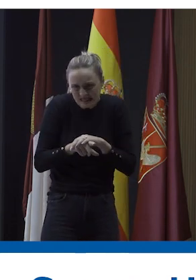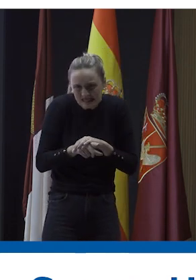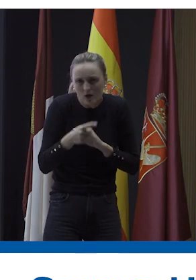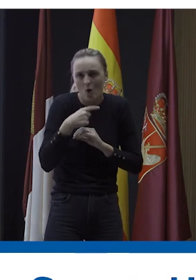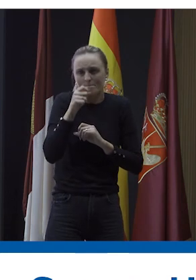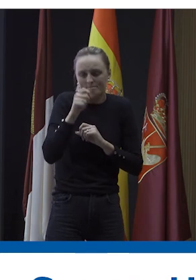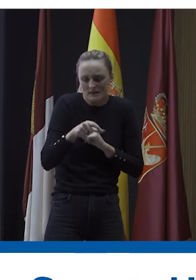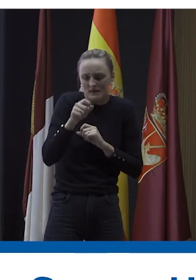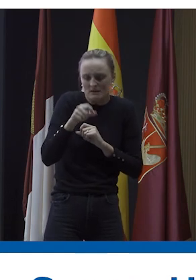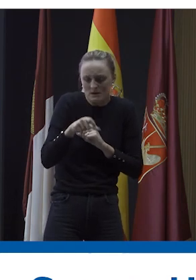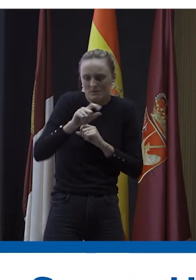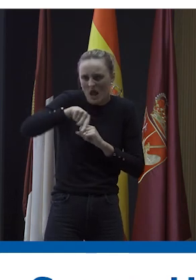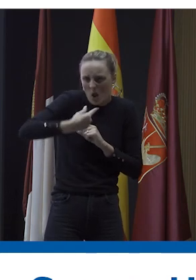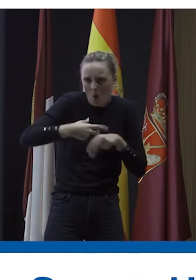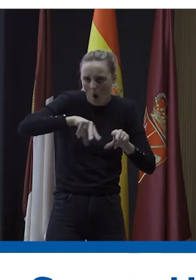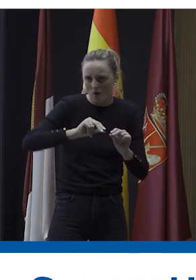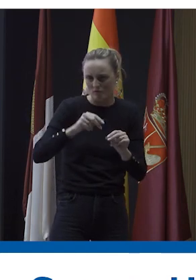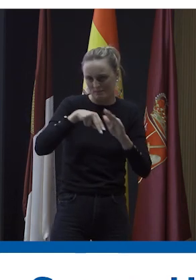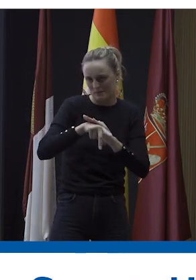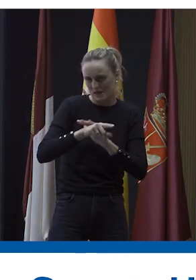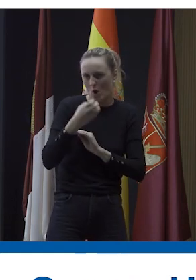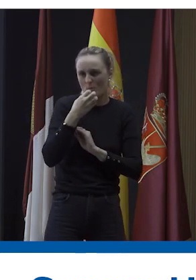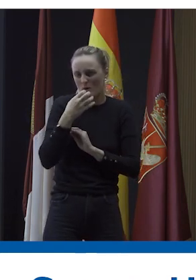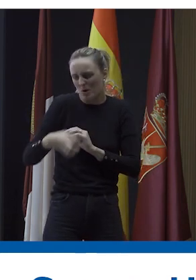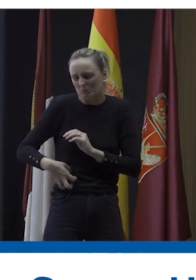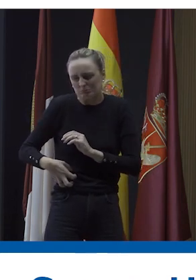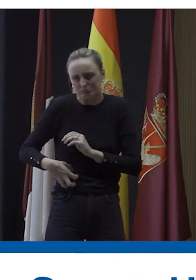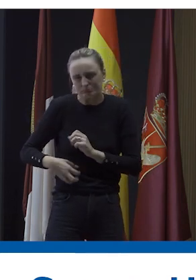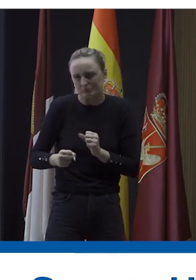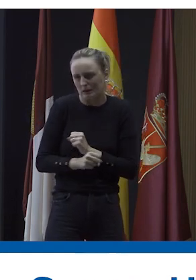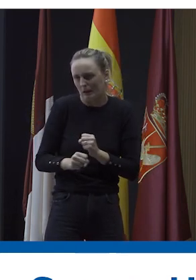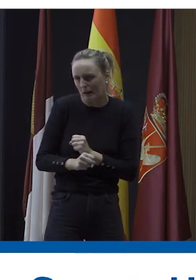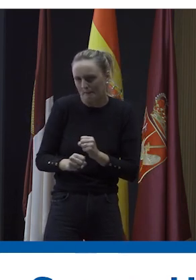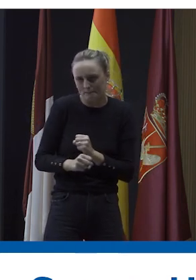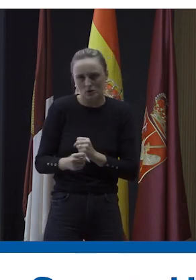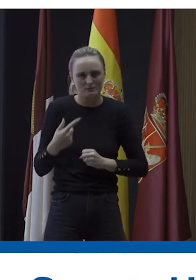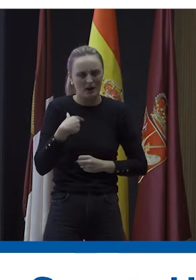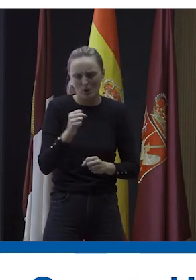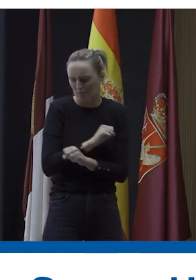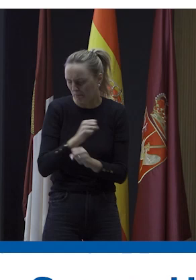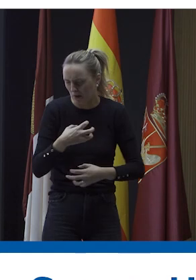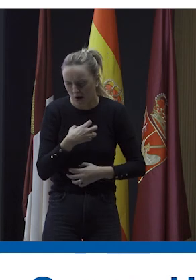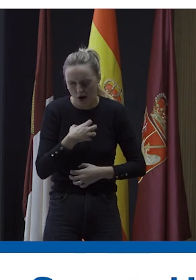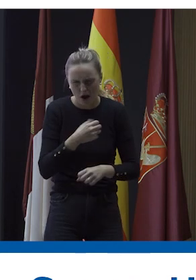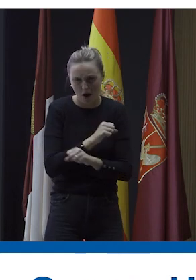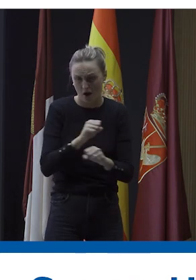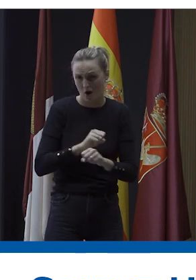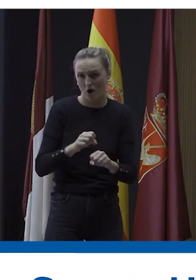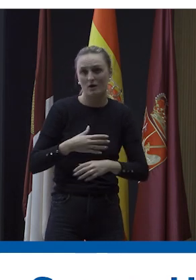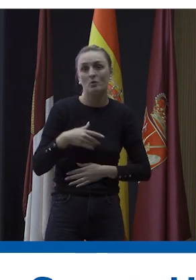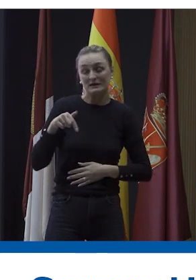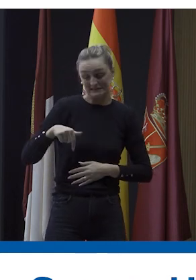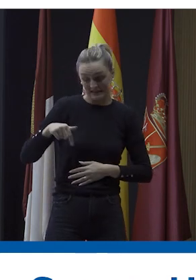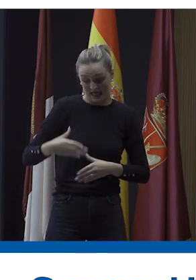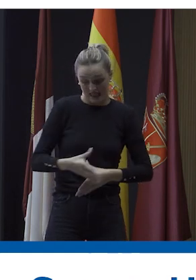terminar de orinar, ¿vale? O un estreñimiento. Noto ganas de defecar, pero no puedo defecar y está ahí, ¿vale? Porque está en